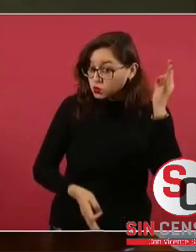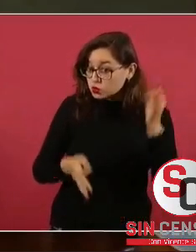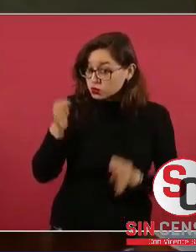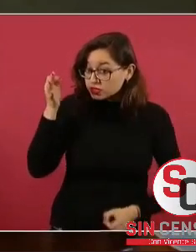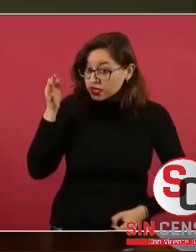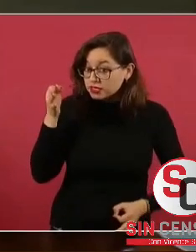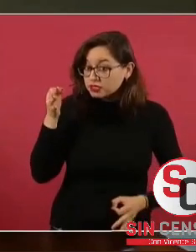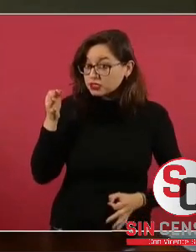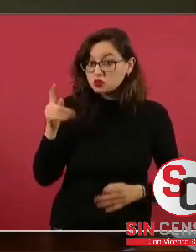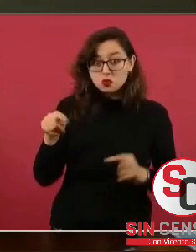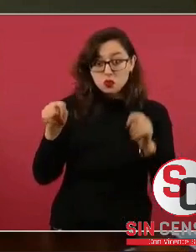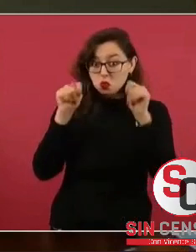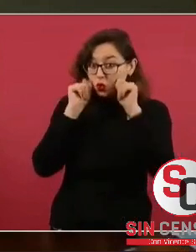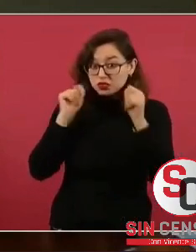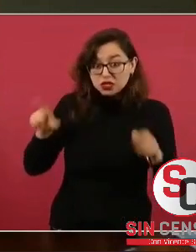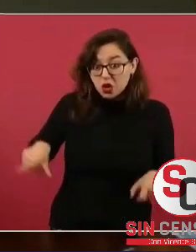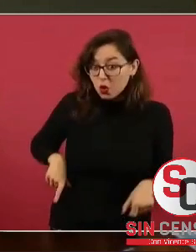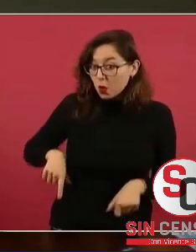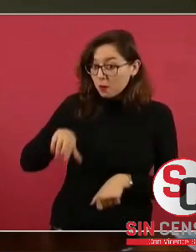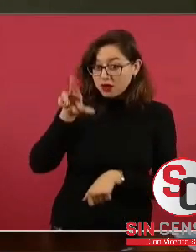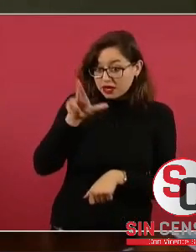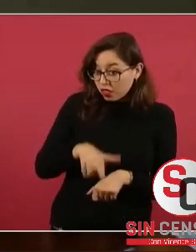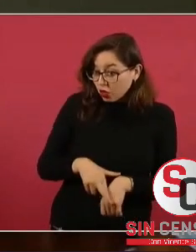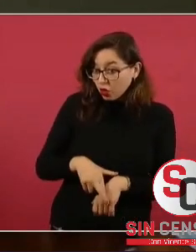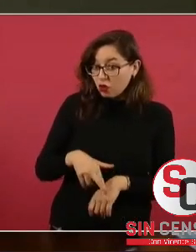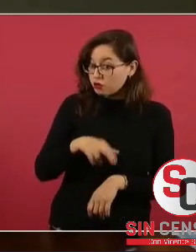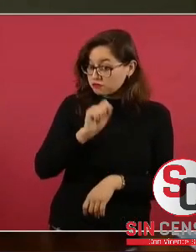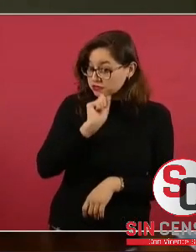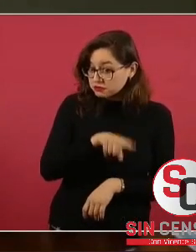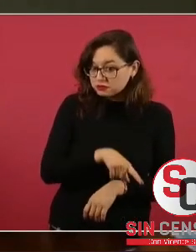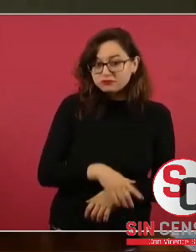sea quien sea, cercano al gobernador, el gobernador,